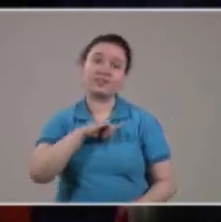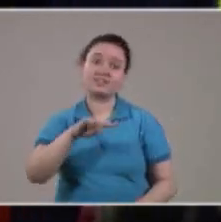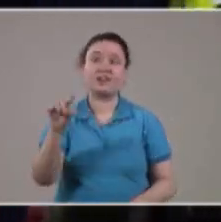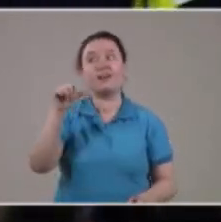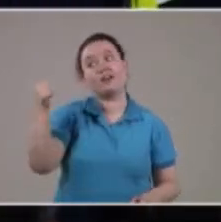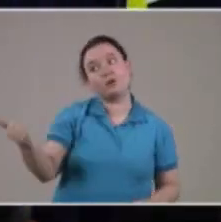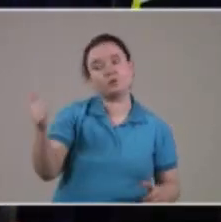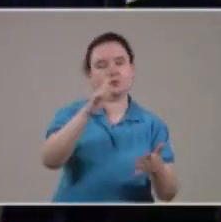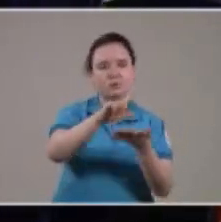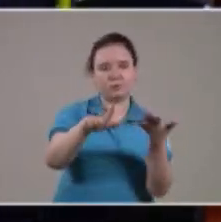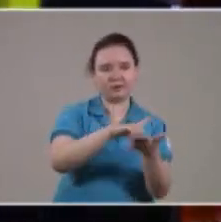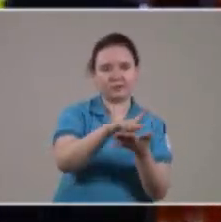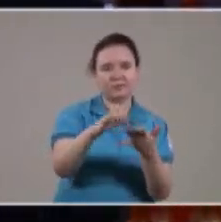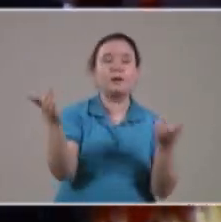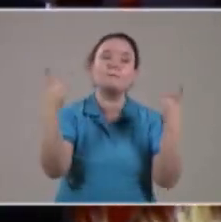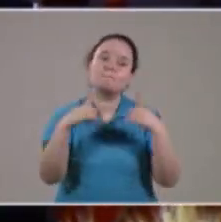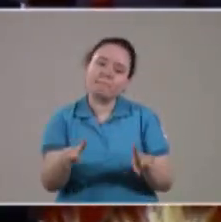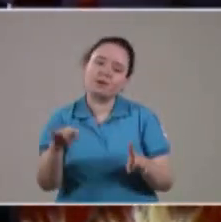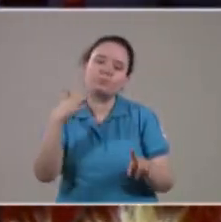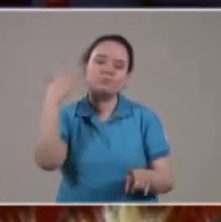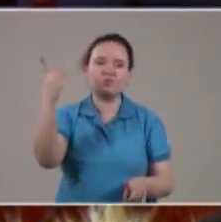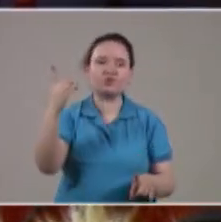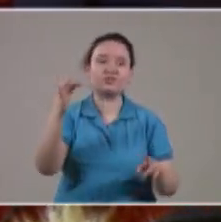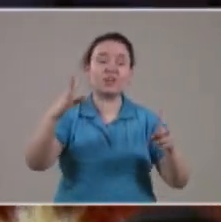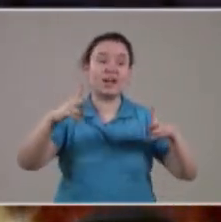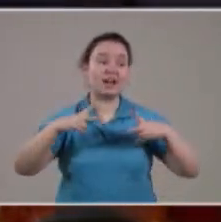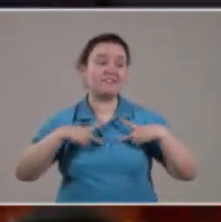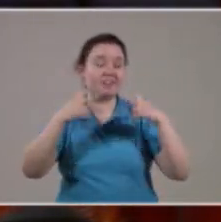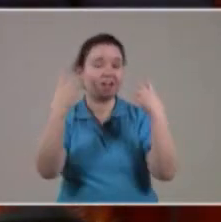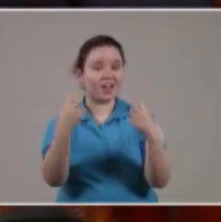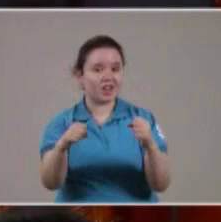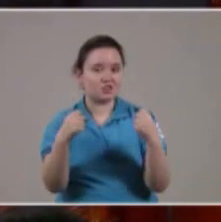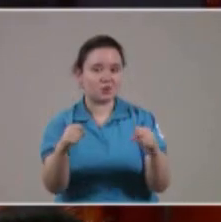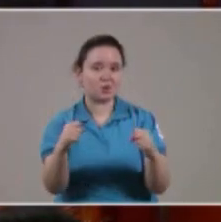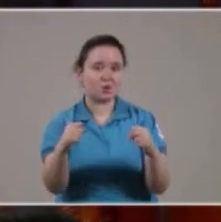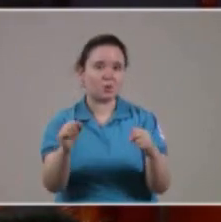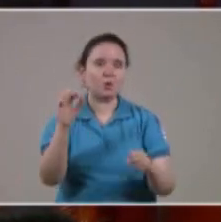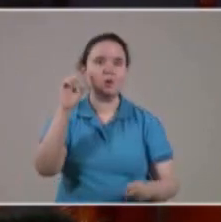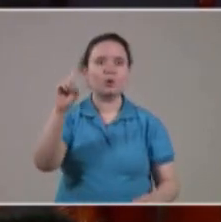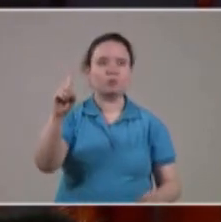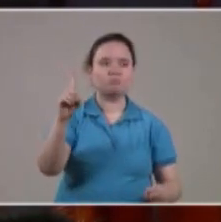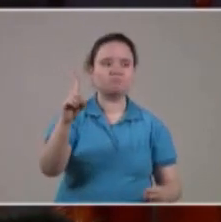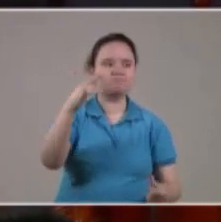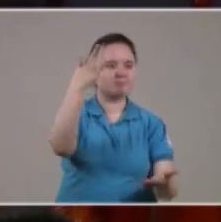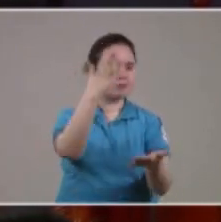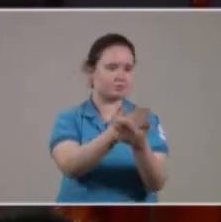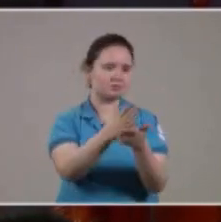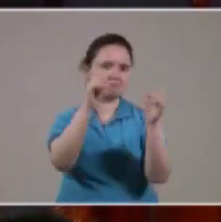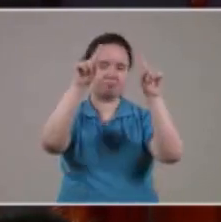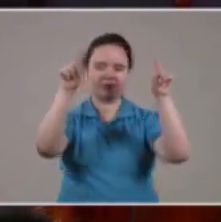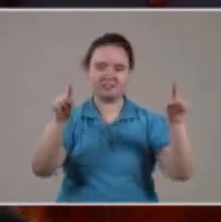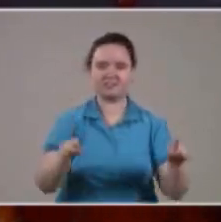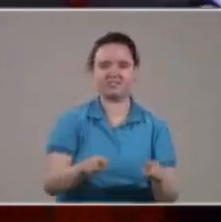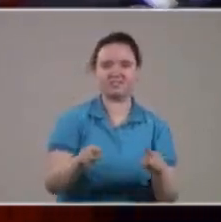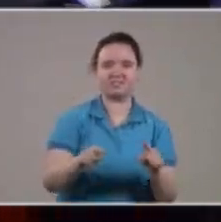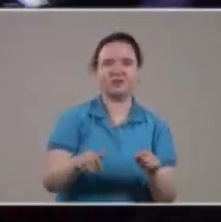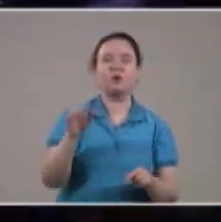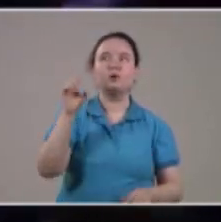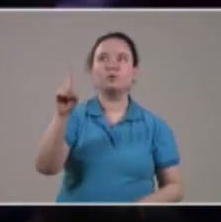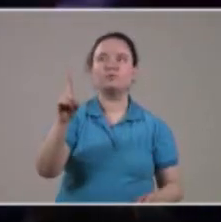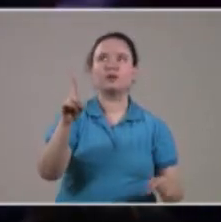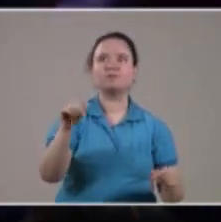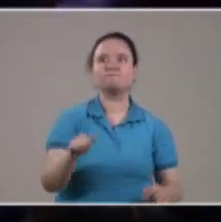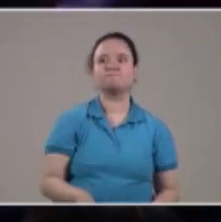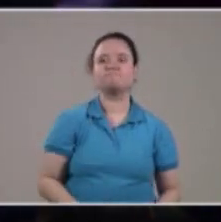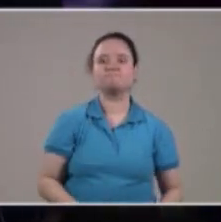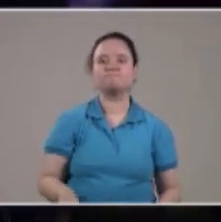lugar. Sin embargo, Dios había hecho ahí un paréntesis, una excepción.